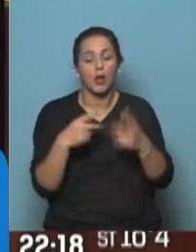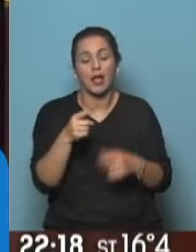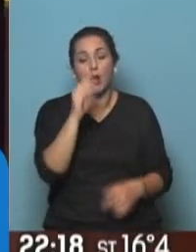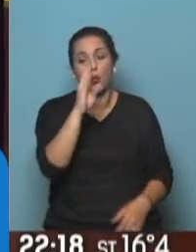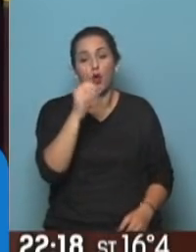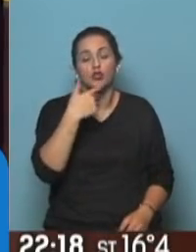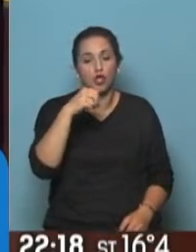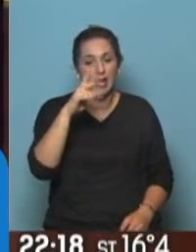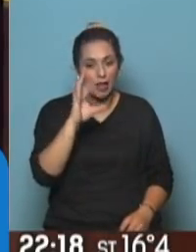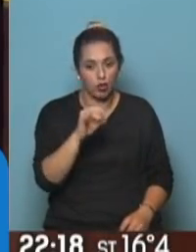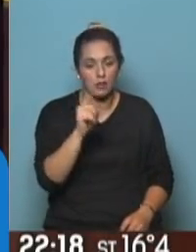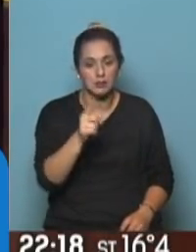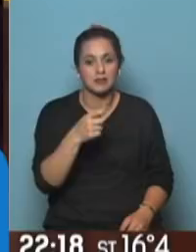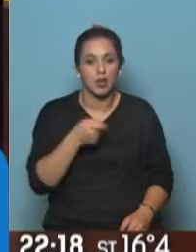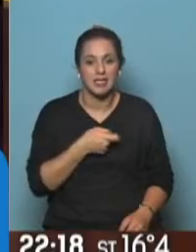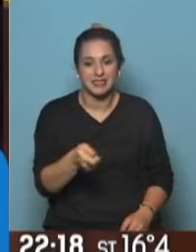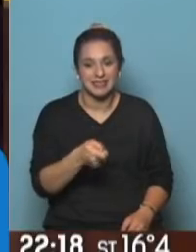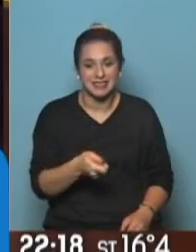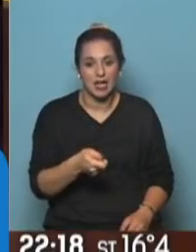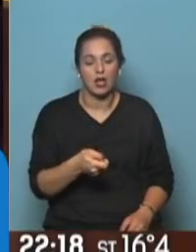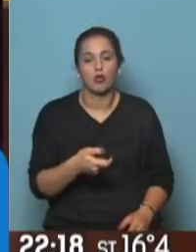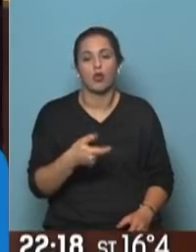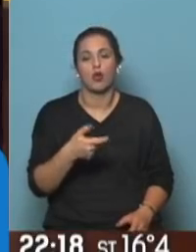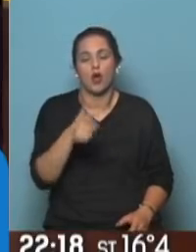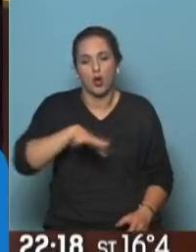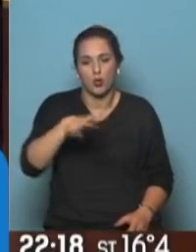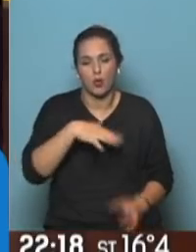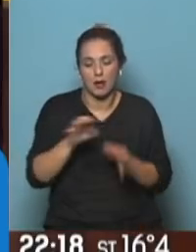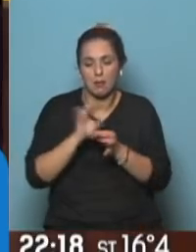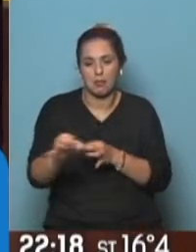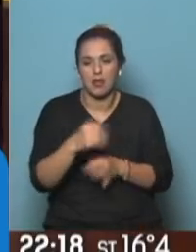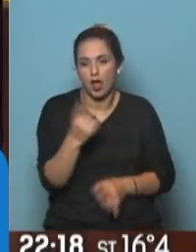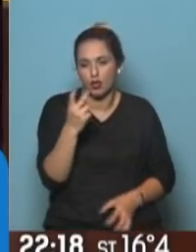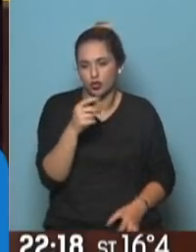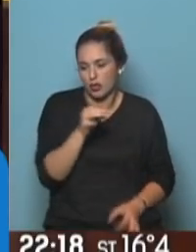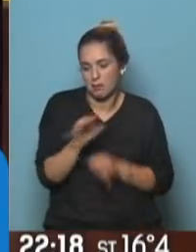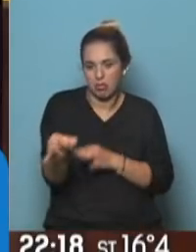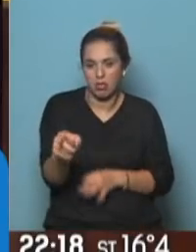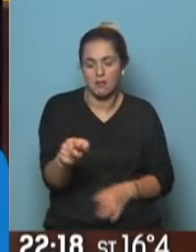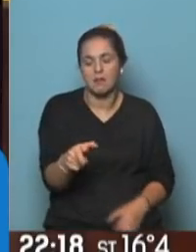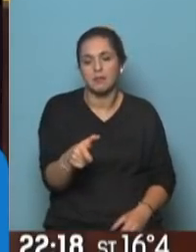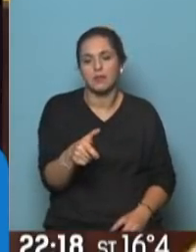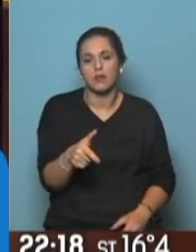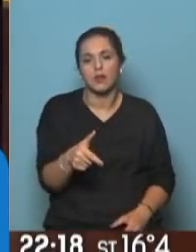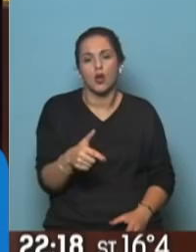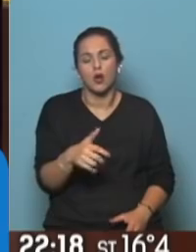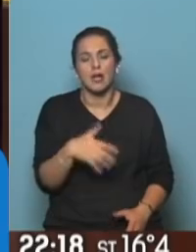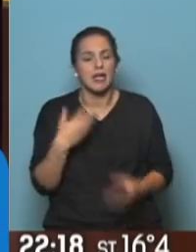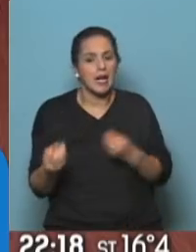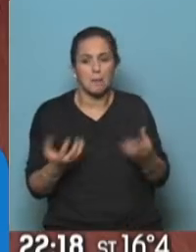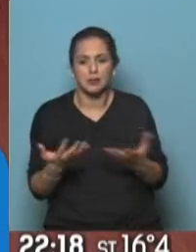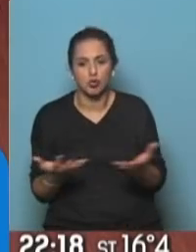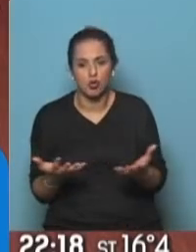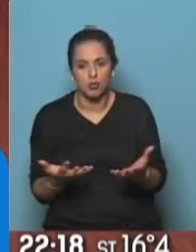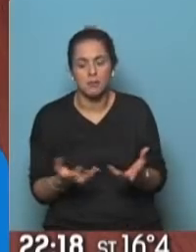Bolsonaro foi acutijado em Juiz de Fora, Minas Gerais, que é muito cerca de Rio de Janeiro, está a 2 horas apenas de Rio de Janeiro. Houve como que passou?